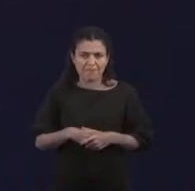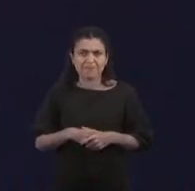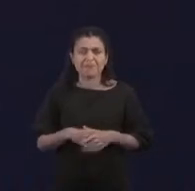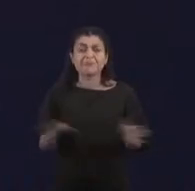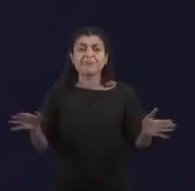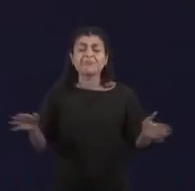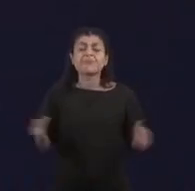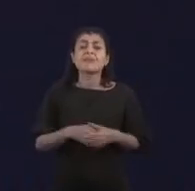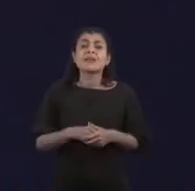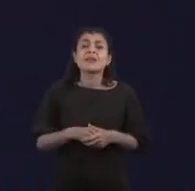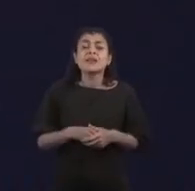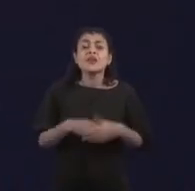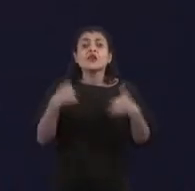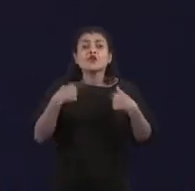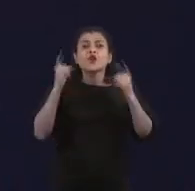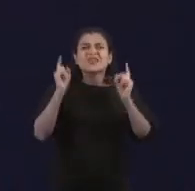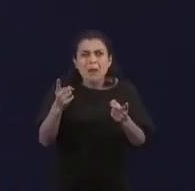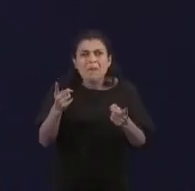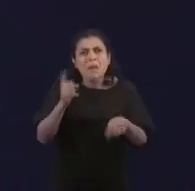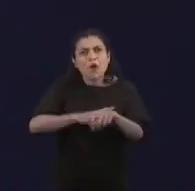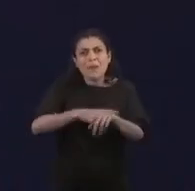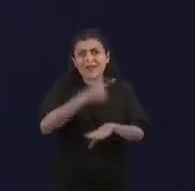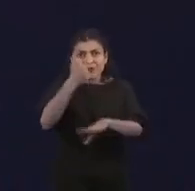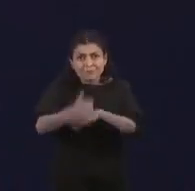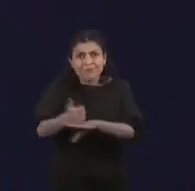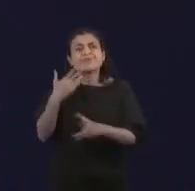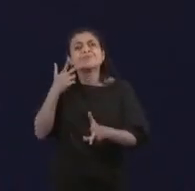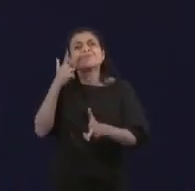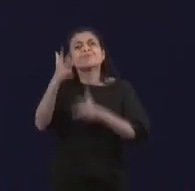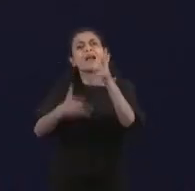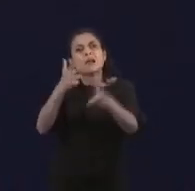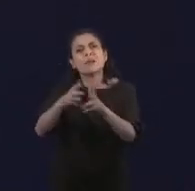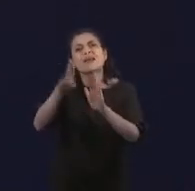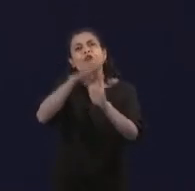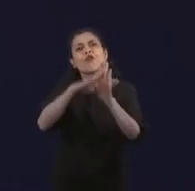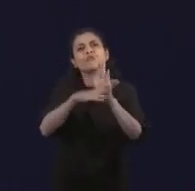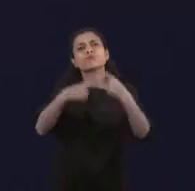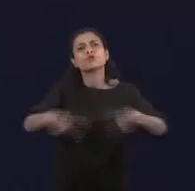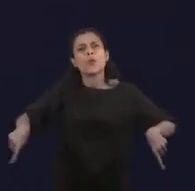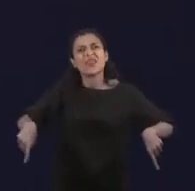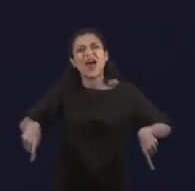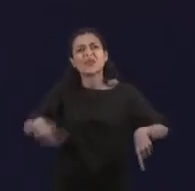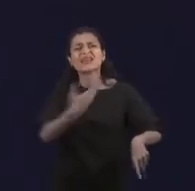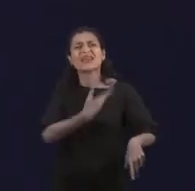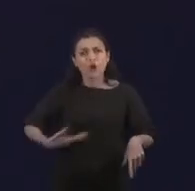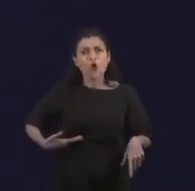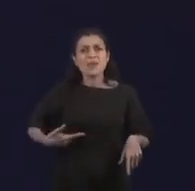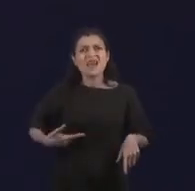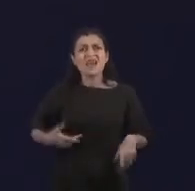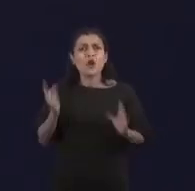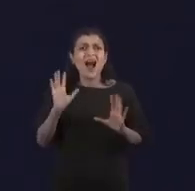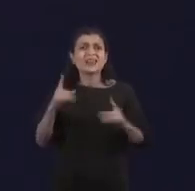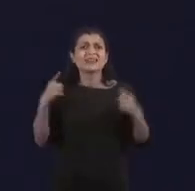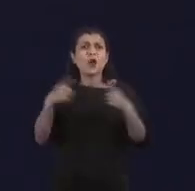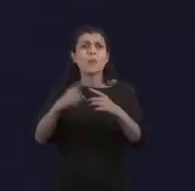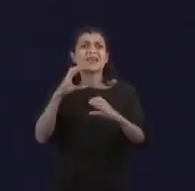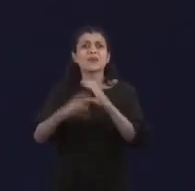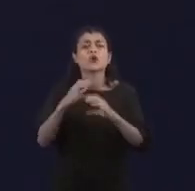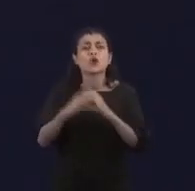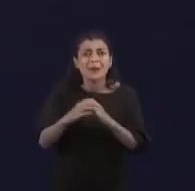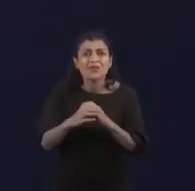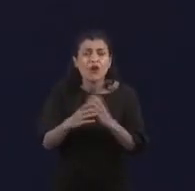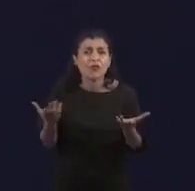utilice también esas introducciones con el fin que vos estás planteando, que es válido, ¿no? Digo, bueno, ¿cuál es el objetivo de la comunicación? ¿O cuál es el